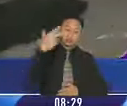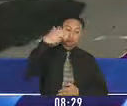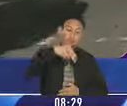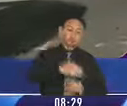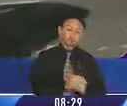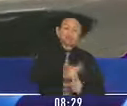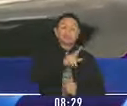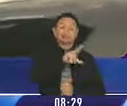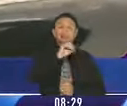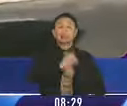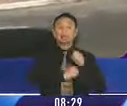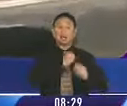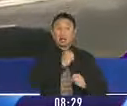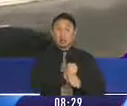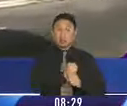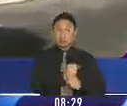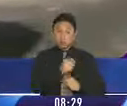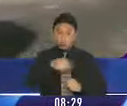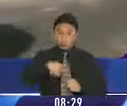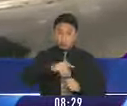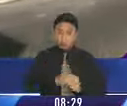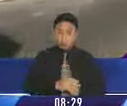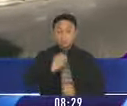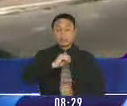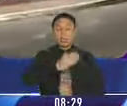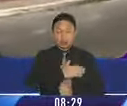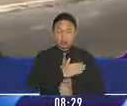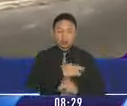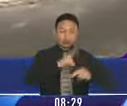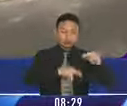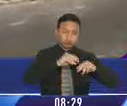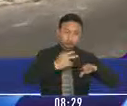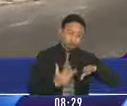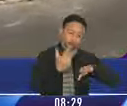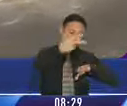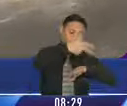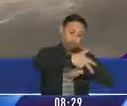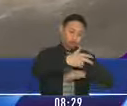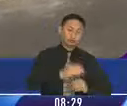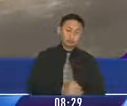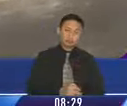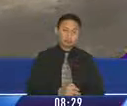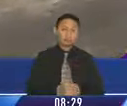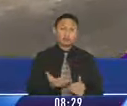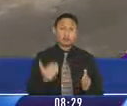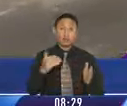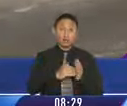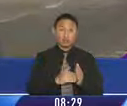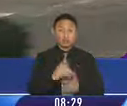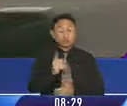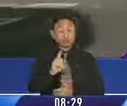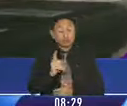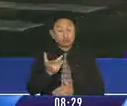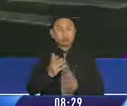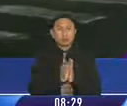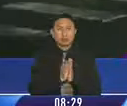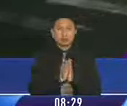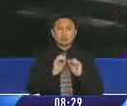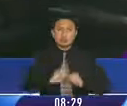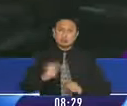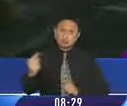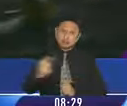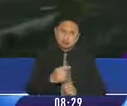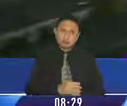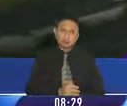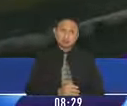30 años. O sea, la comunidad hizo. La comunidad hicimos ese rompevelocidades. No lo quieren volver a hacer. Se ha pedido unas tantas veces,